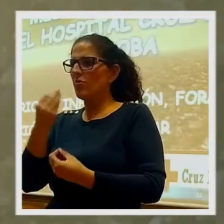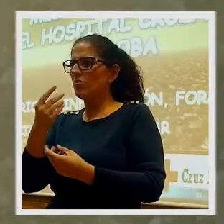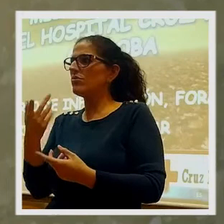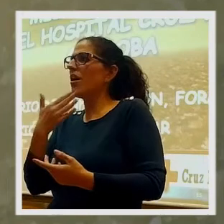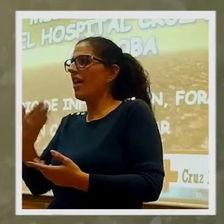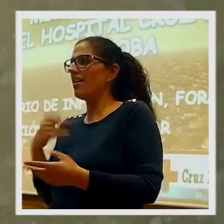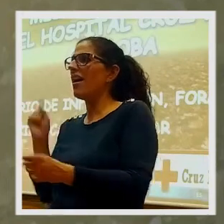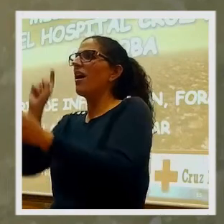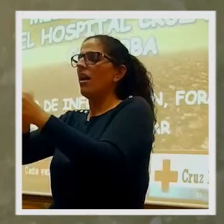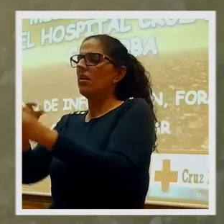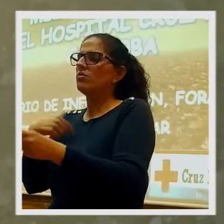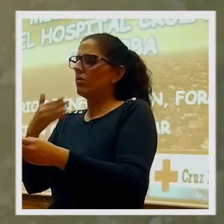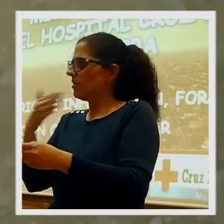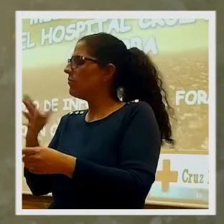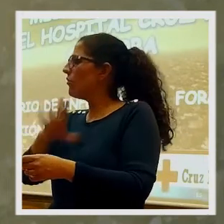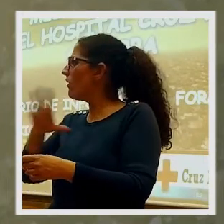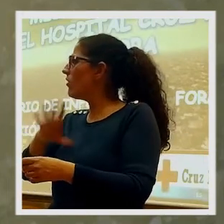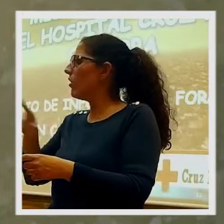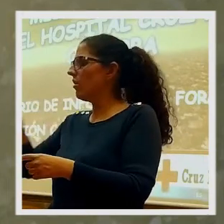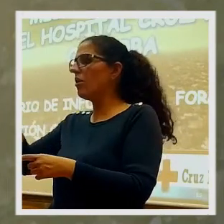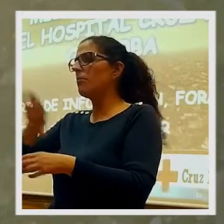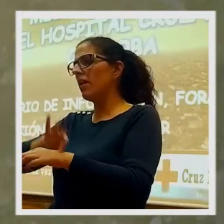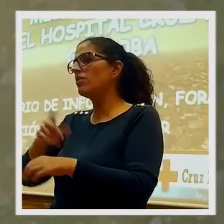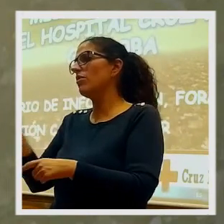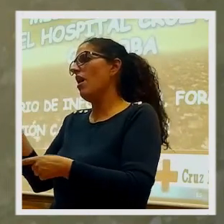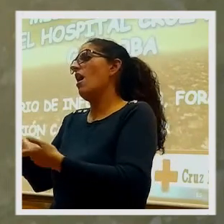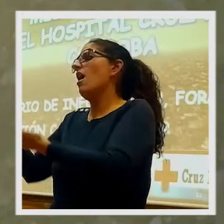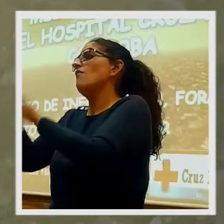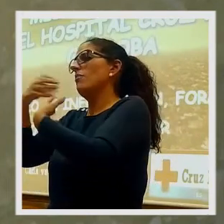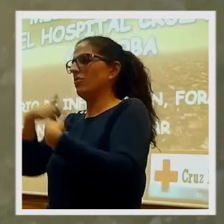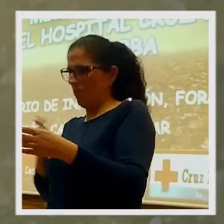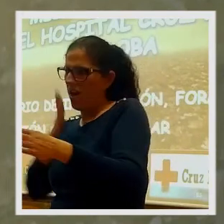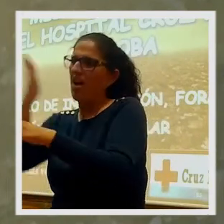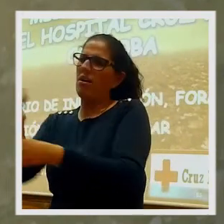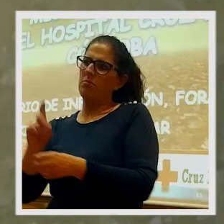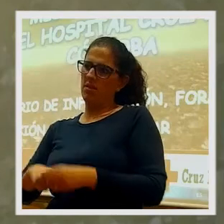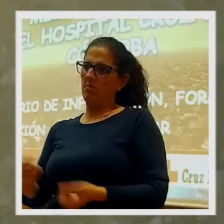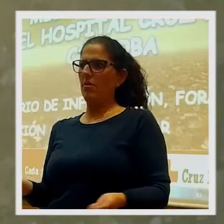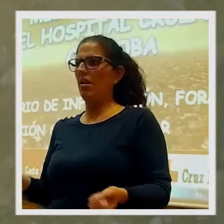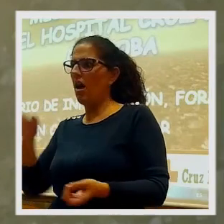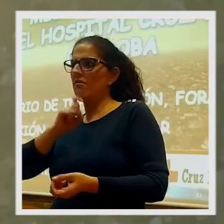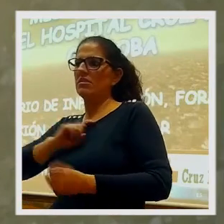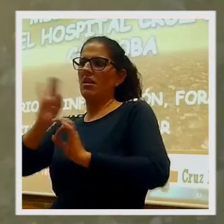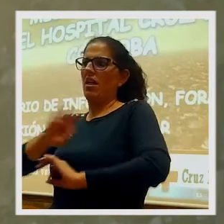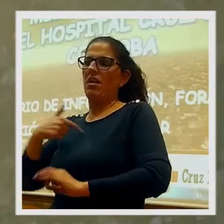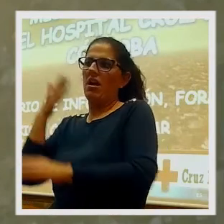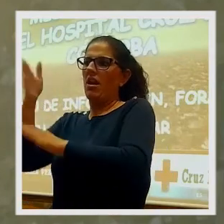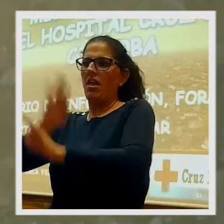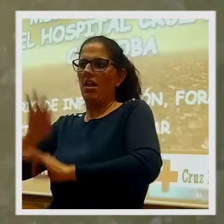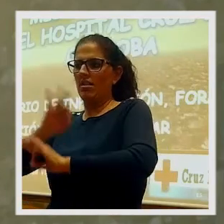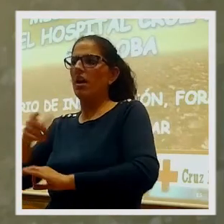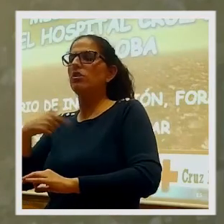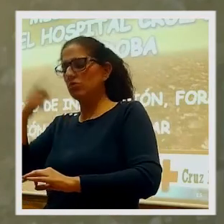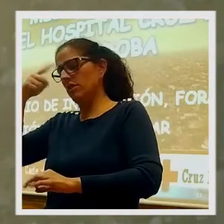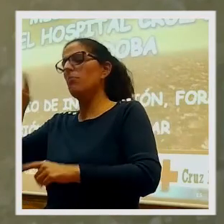vida normal. Por favor, doctores, recomiéndenla. Yo sé que será cuestión de tiempo y que es una